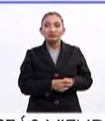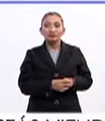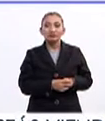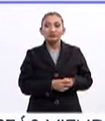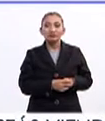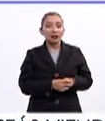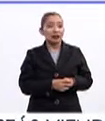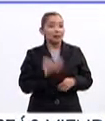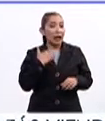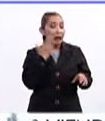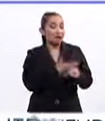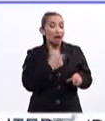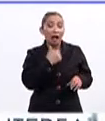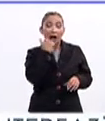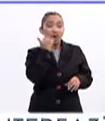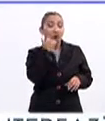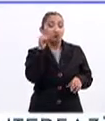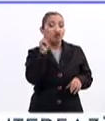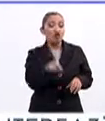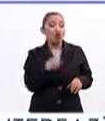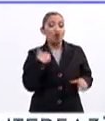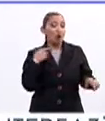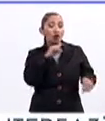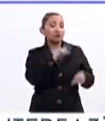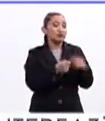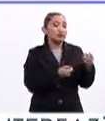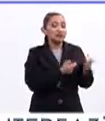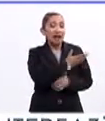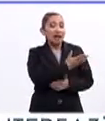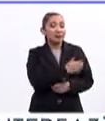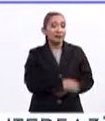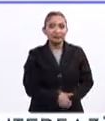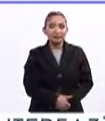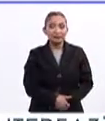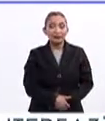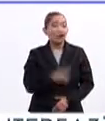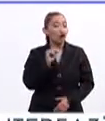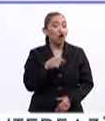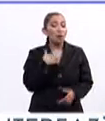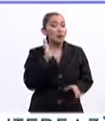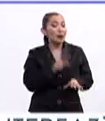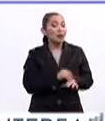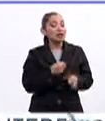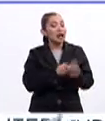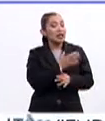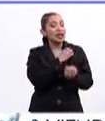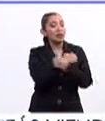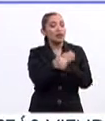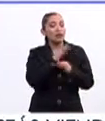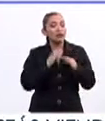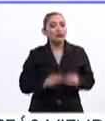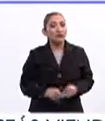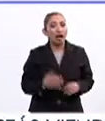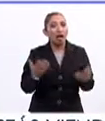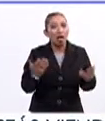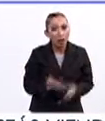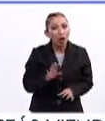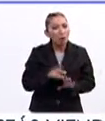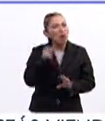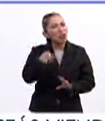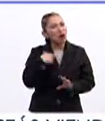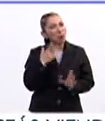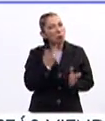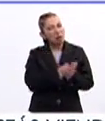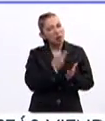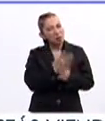que castigan, por ejemplo, a los estudiantes los castigan y les dicen, no te vamos a dejar salir de educación física, como si para ellos